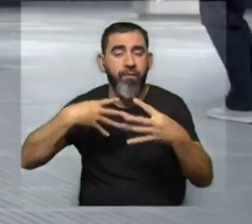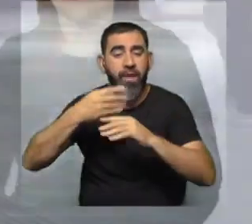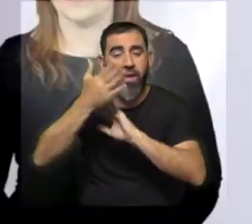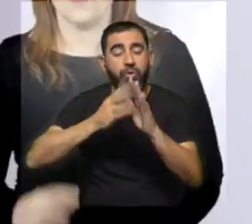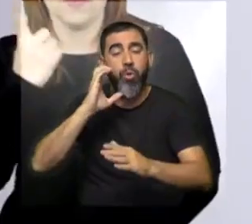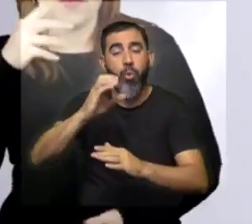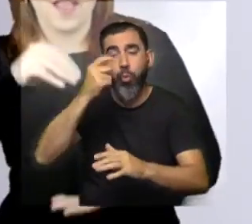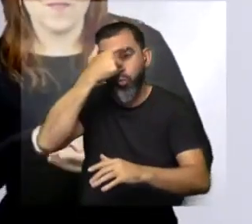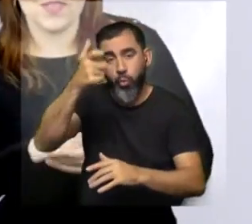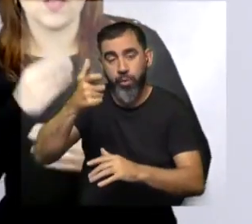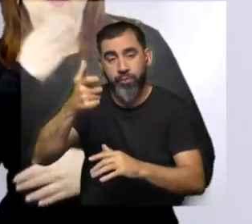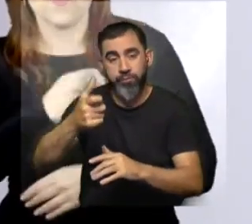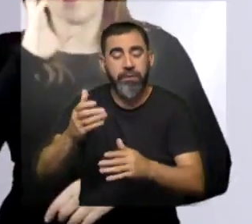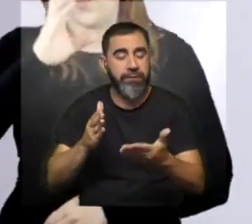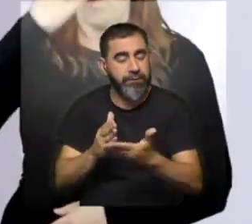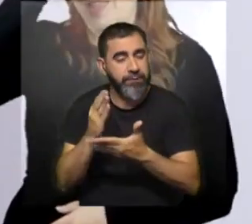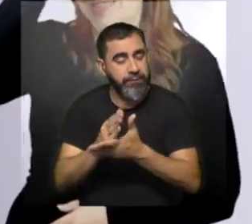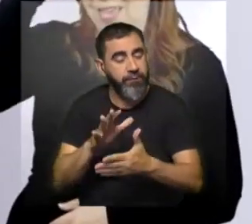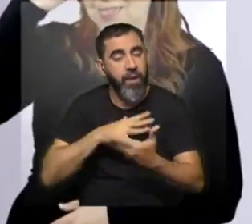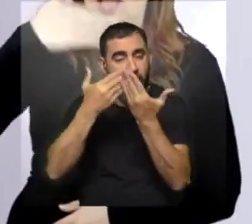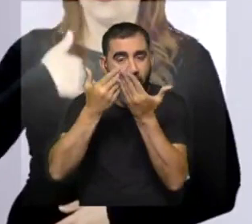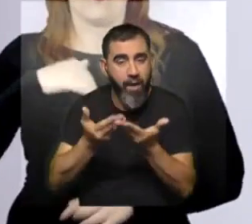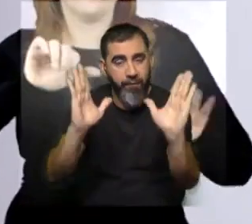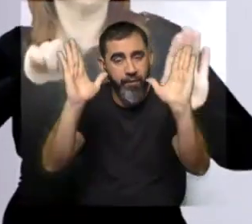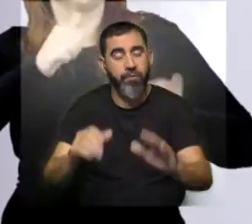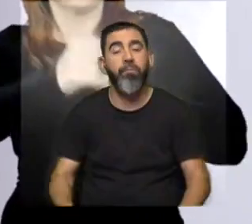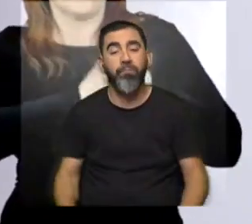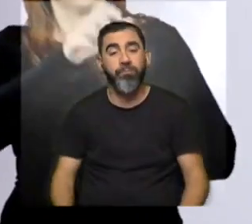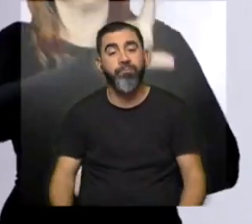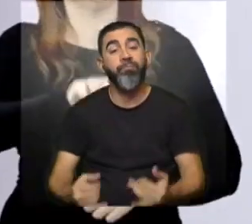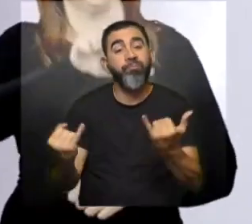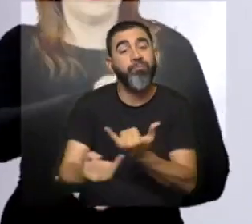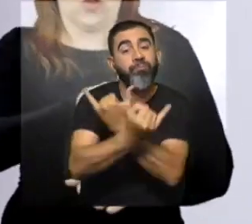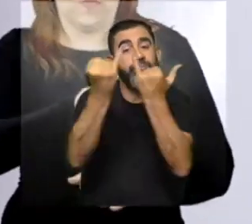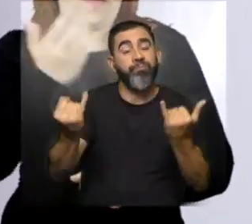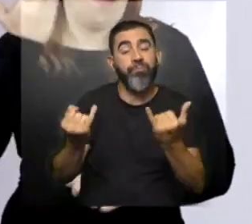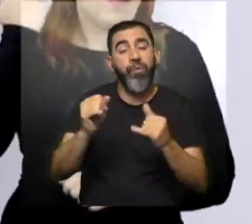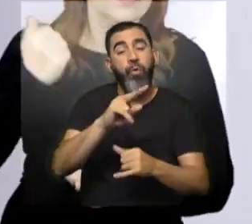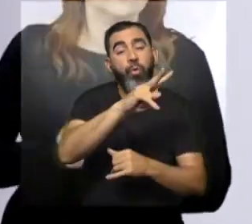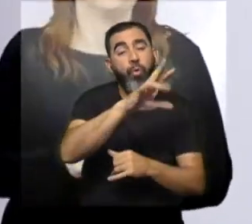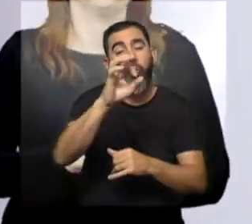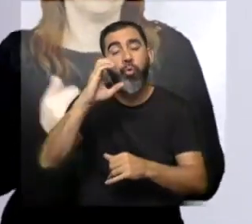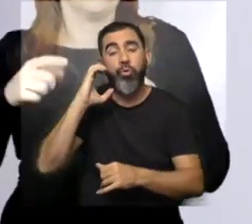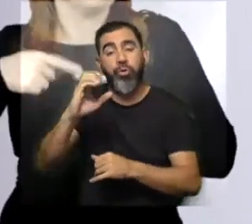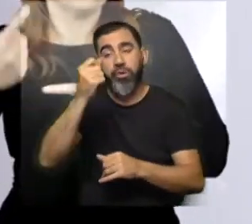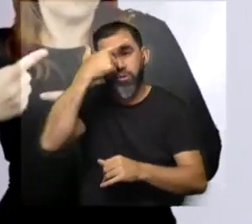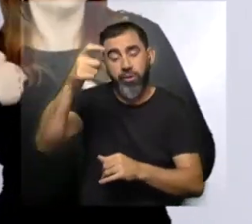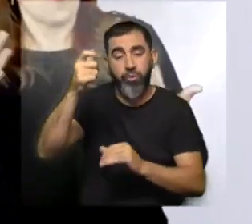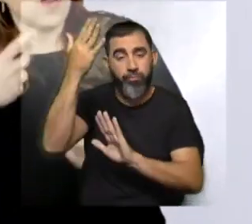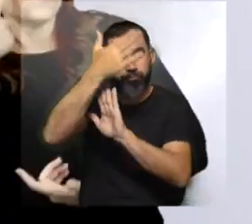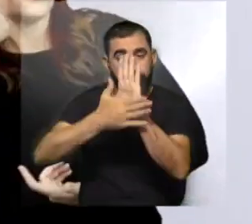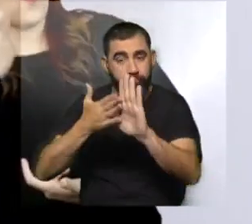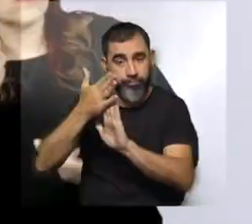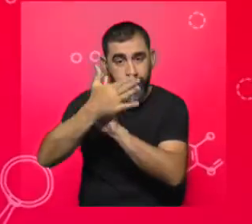de Clubes de Ciencia que, como siempre, está abierta a todo público. En esos días, más de 200 clubes de ciencia de todo